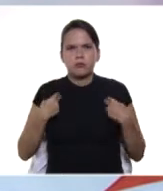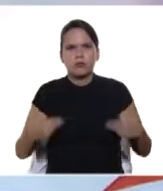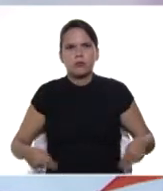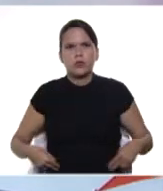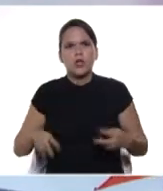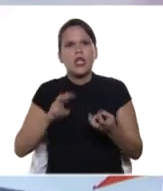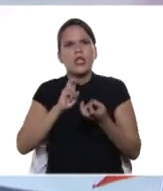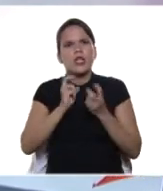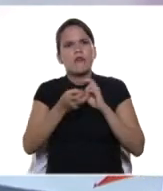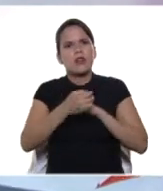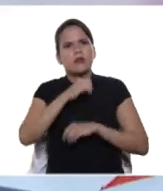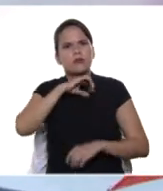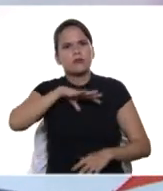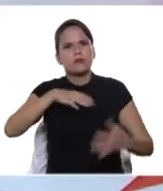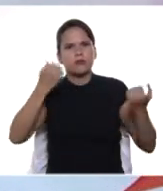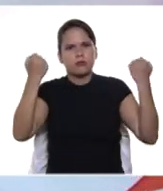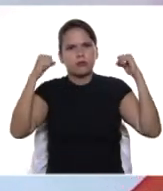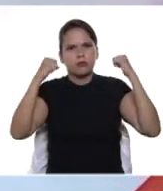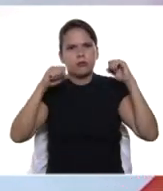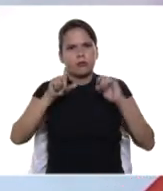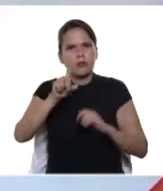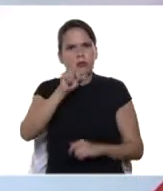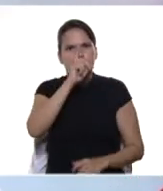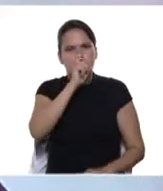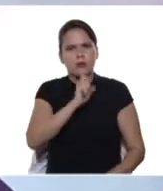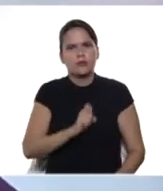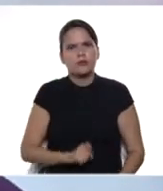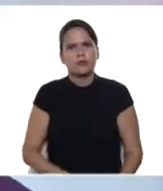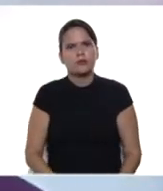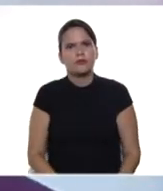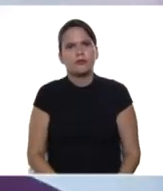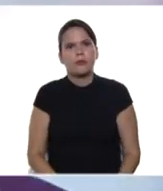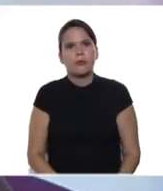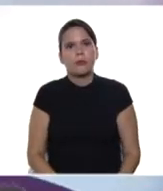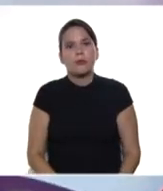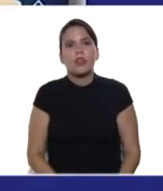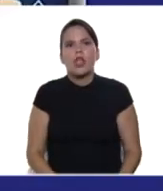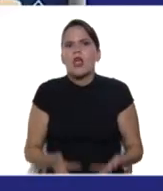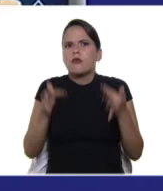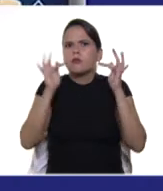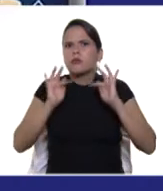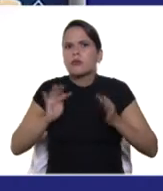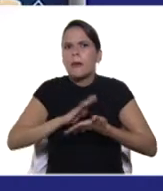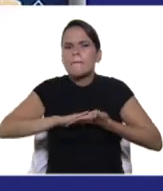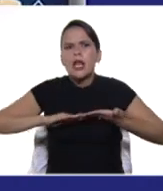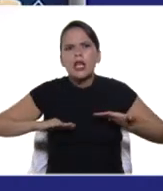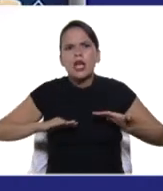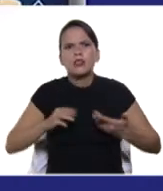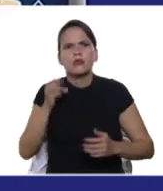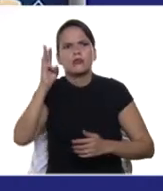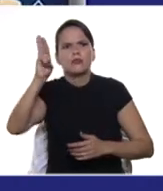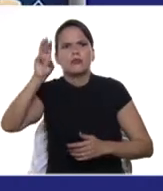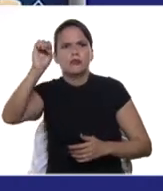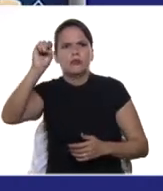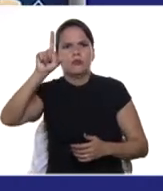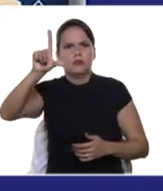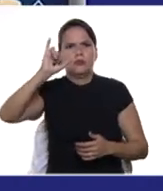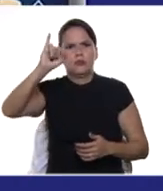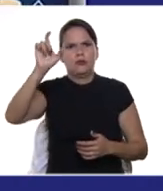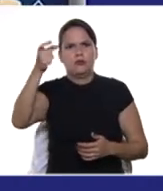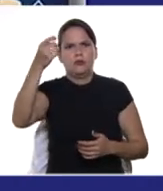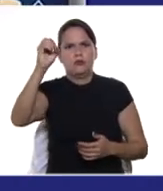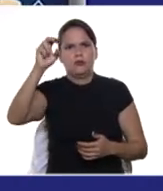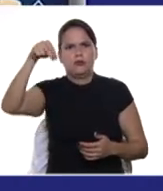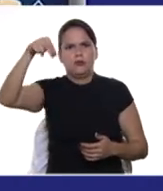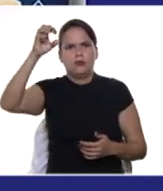teóricos prácticos para primer año. Los polígonos. Habíamos dicho, o recordemos allá en casa, que